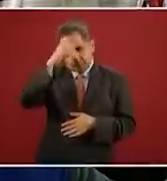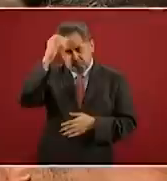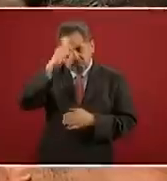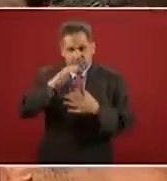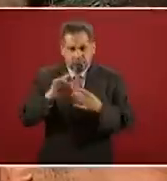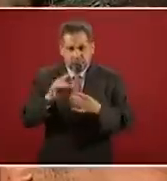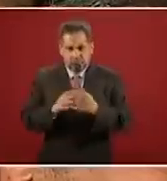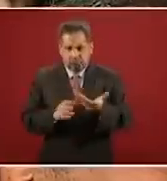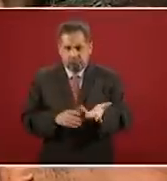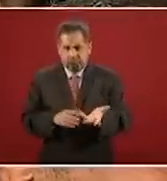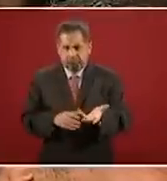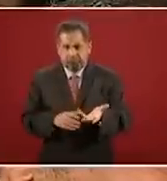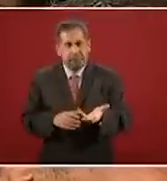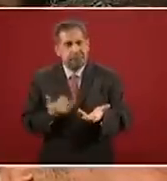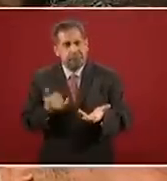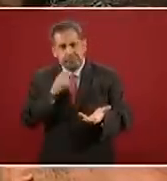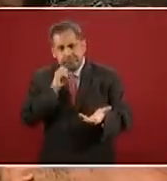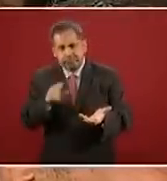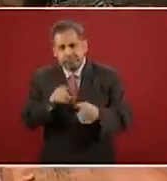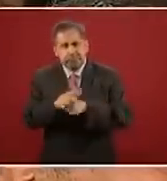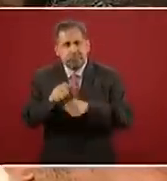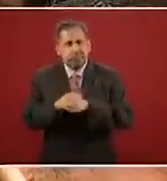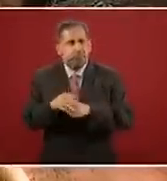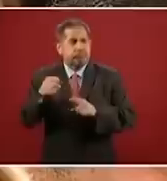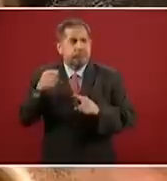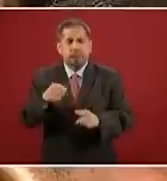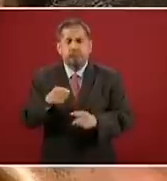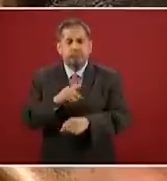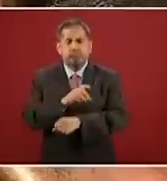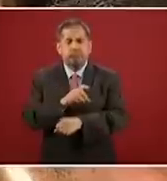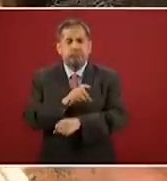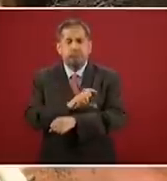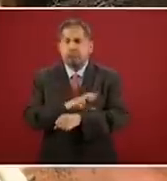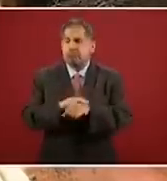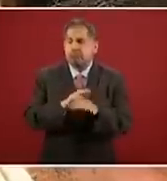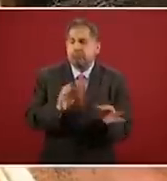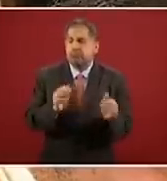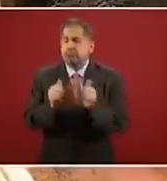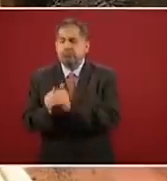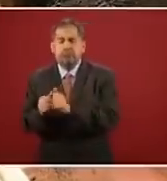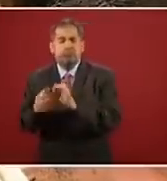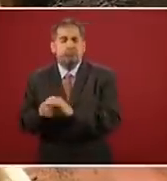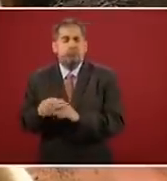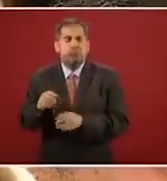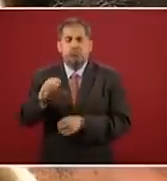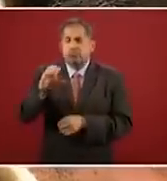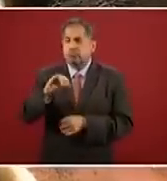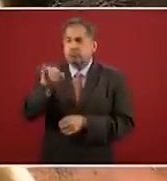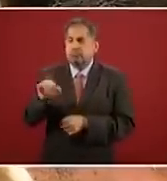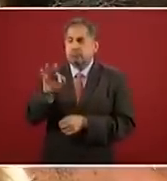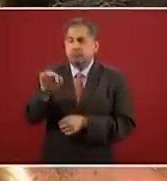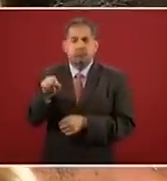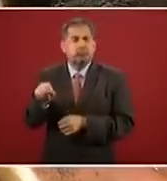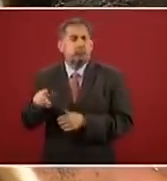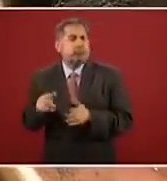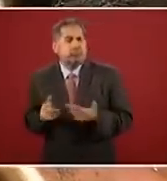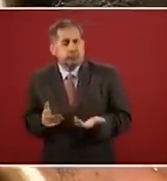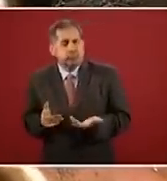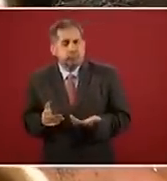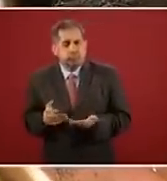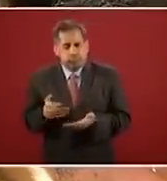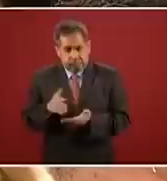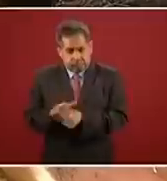de esto. ¿Y cuál es la coordinación con la judicatura? ¿Si es suficiente la actual